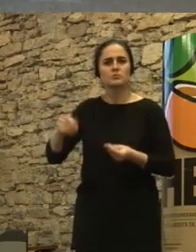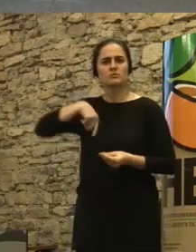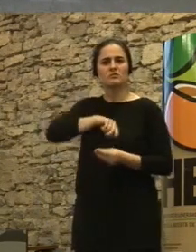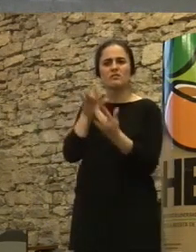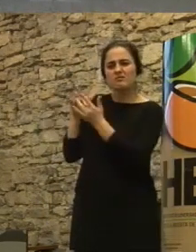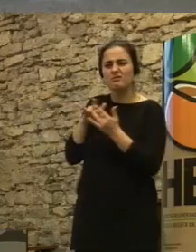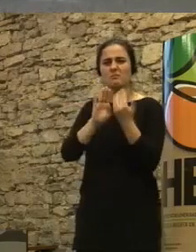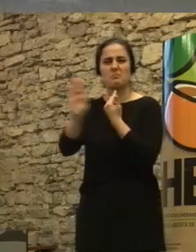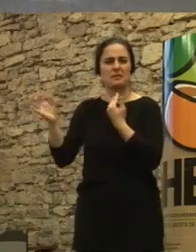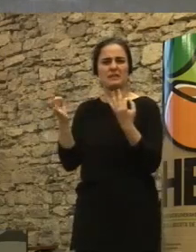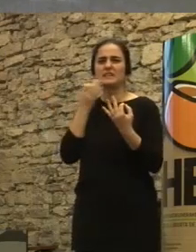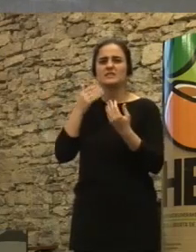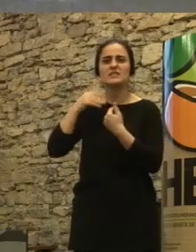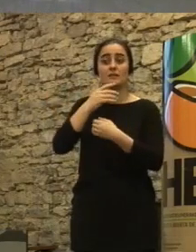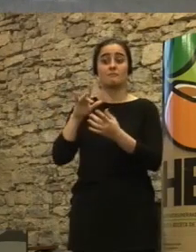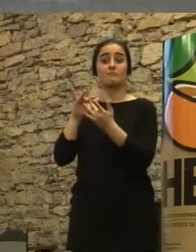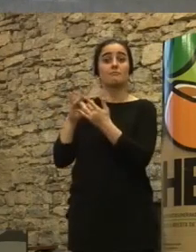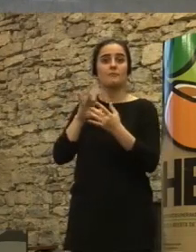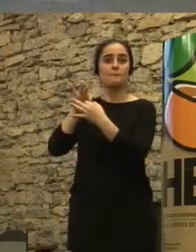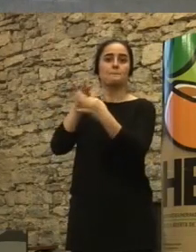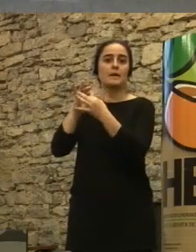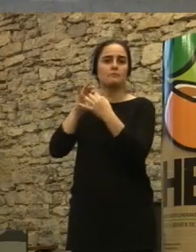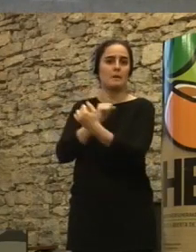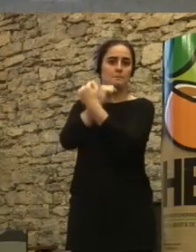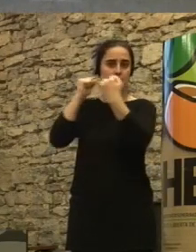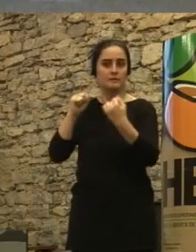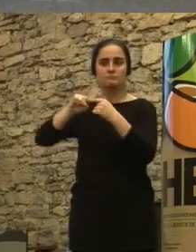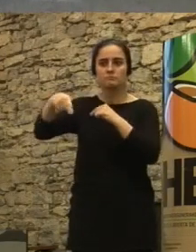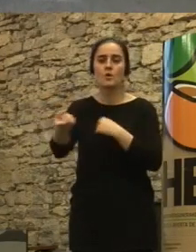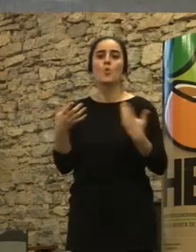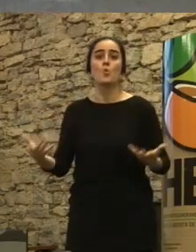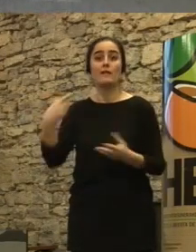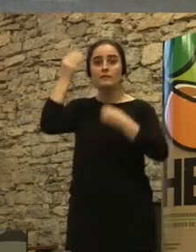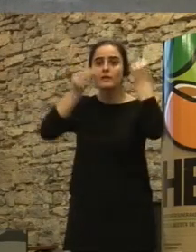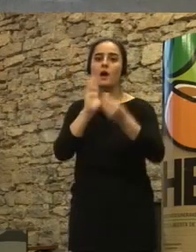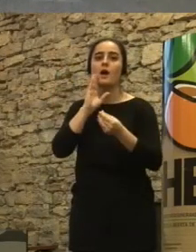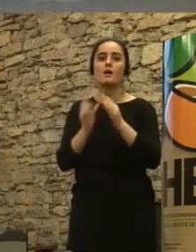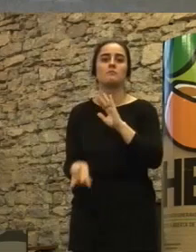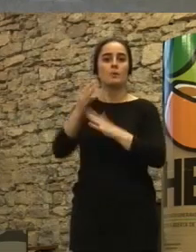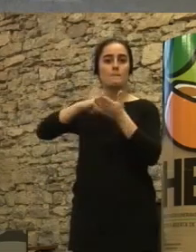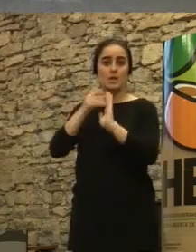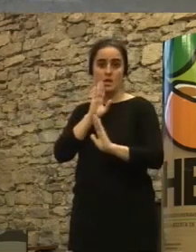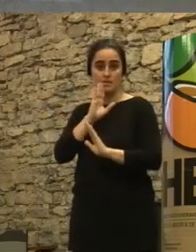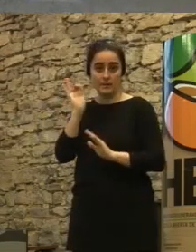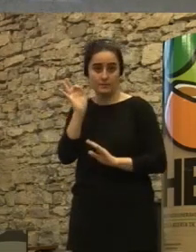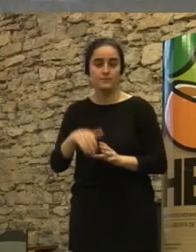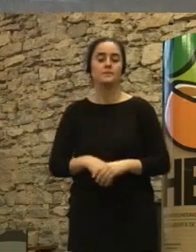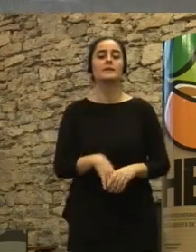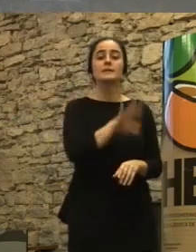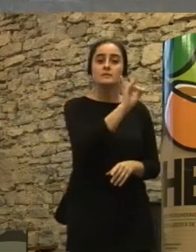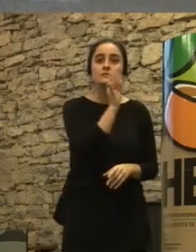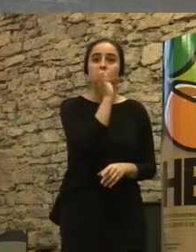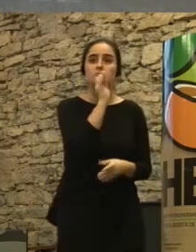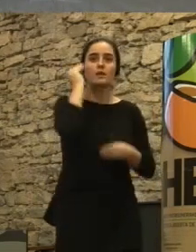entre vecinos? ¿Qué pasaría si se fortalecieran esas relaciones? Y de ahí, de esa reflexión, nace La Escalera, ¿no? Sí, bueno,